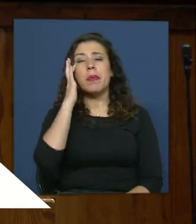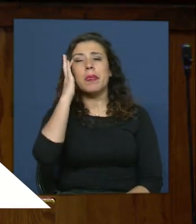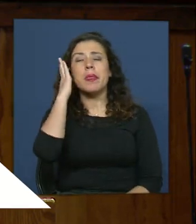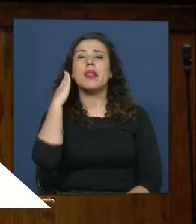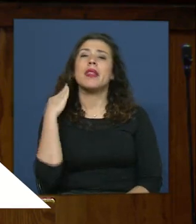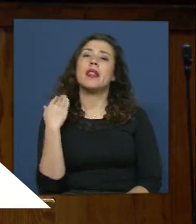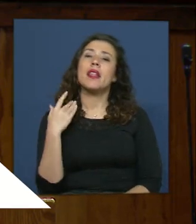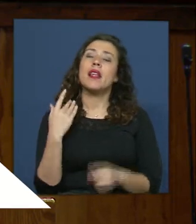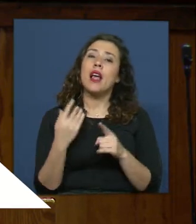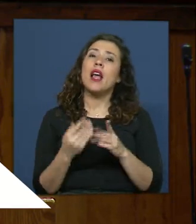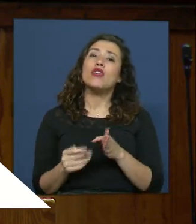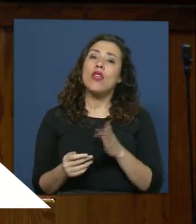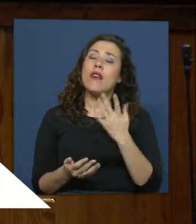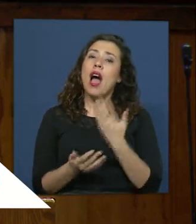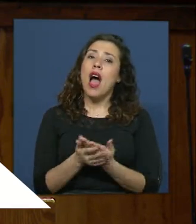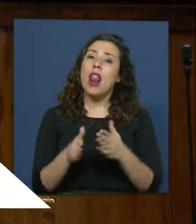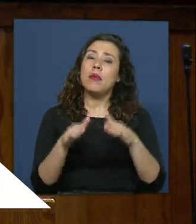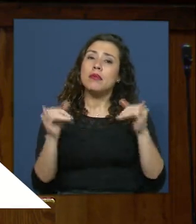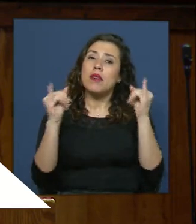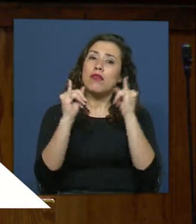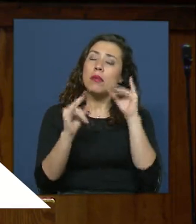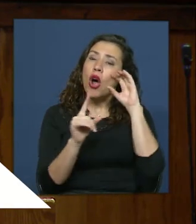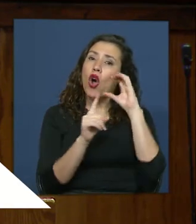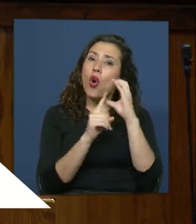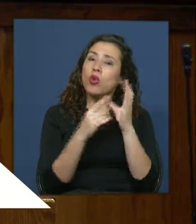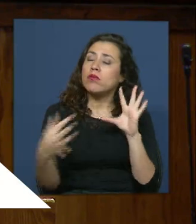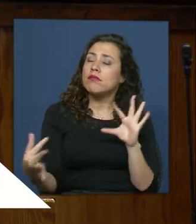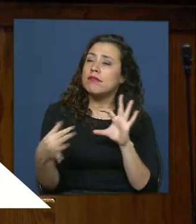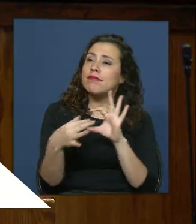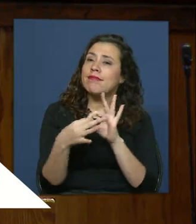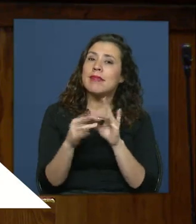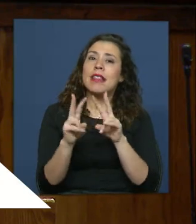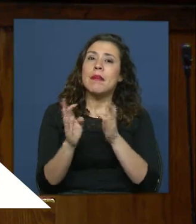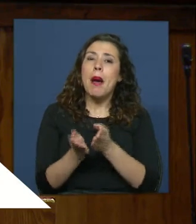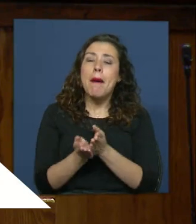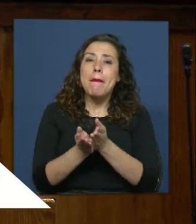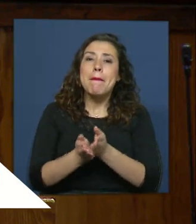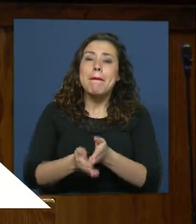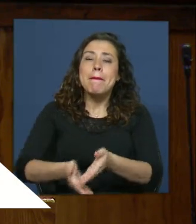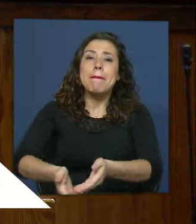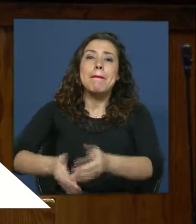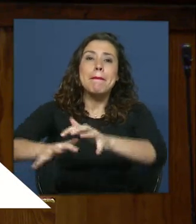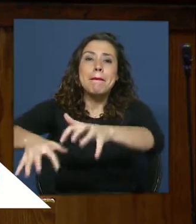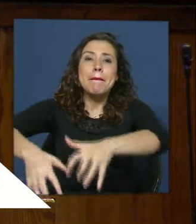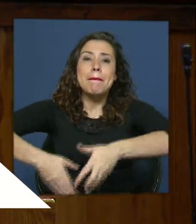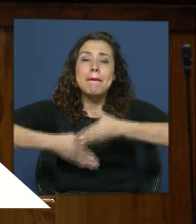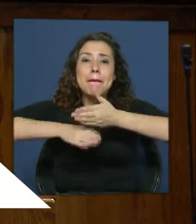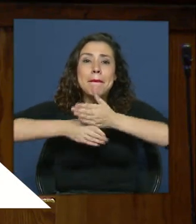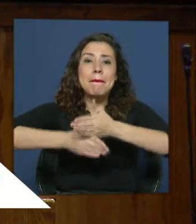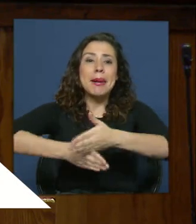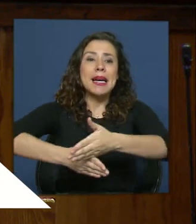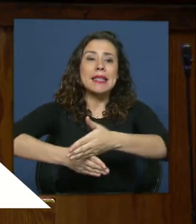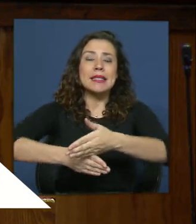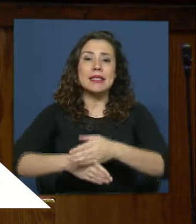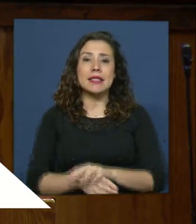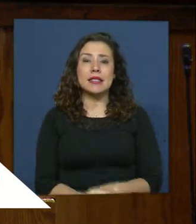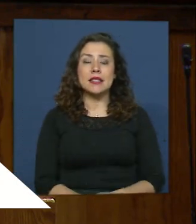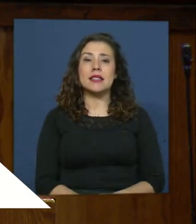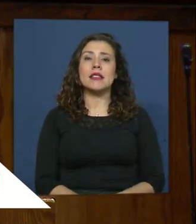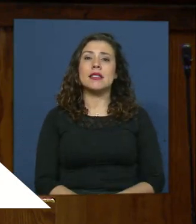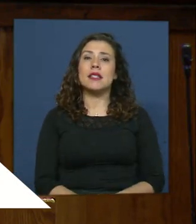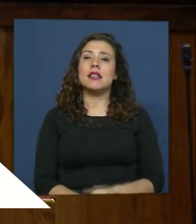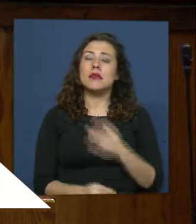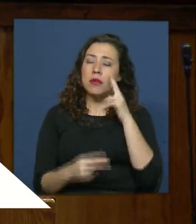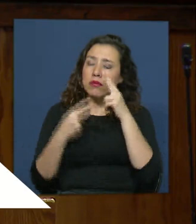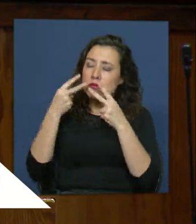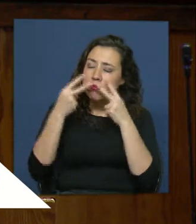han conservado sus patrones culturales ligados a la pesca y al manejo de los recursos hidrobiológicos. Existen estudios que